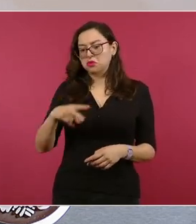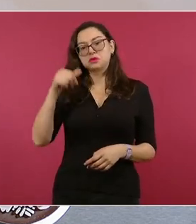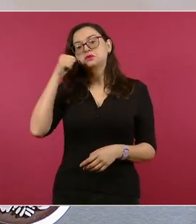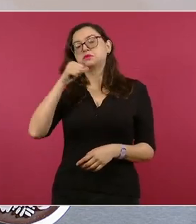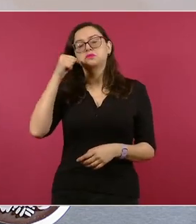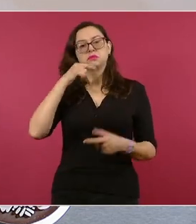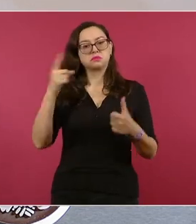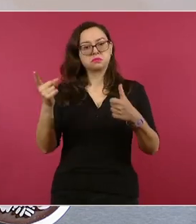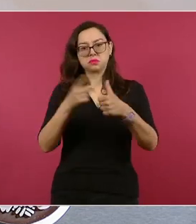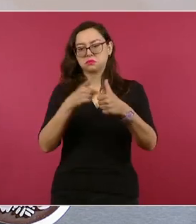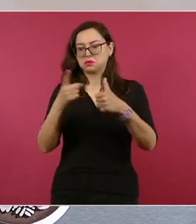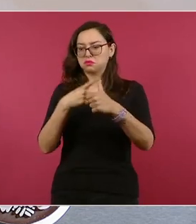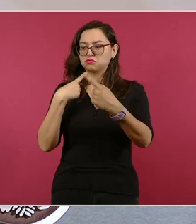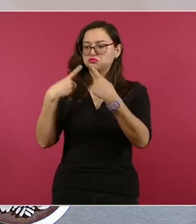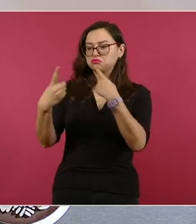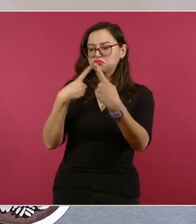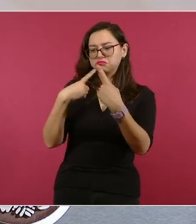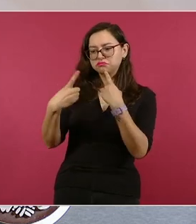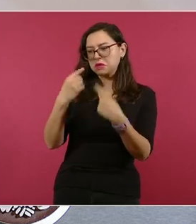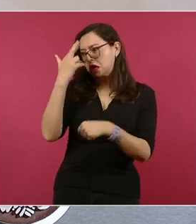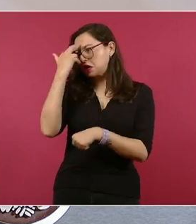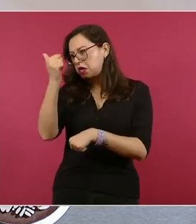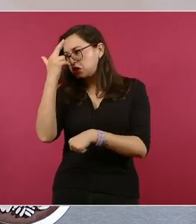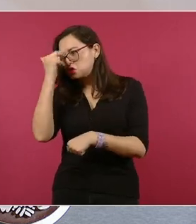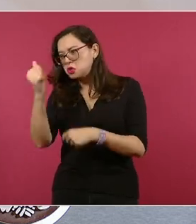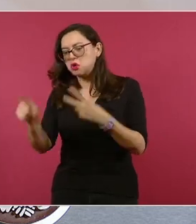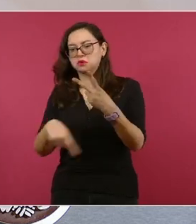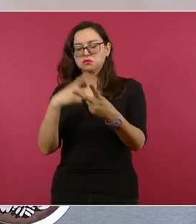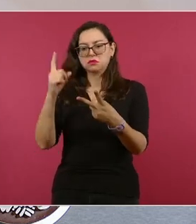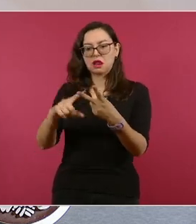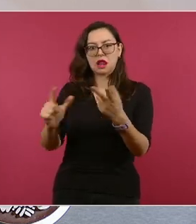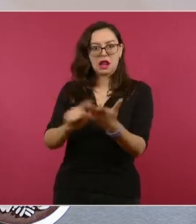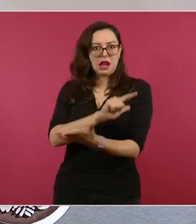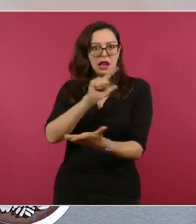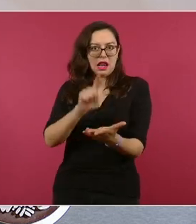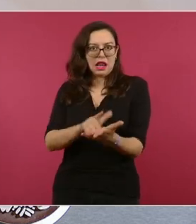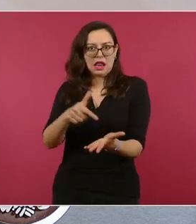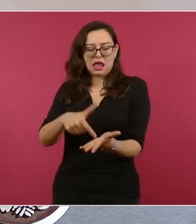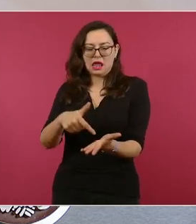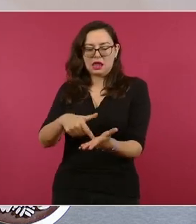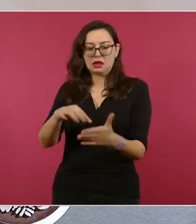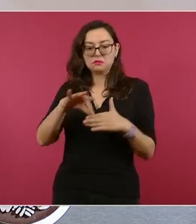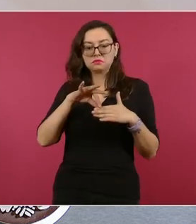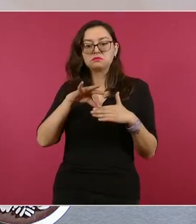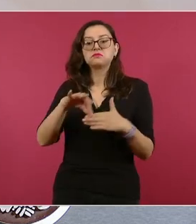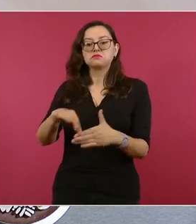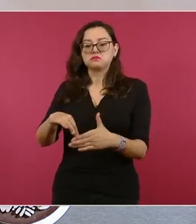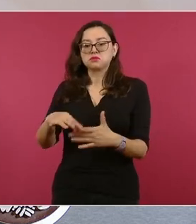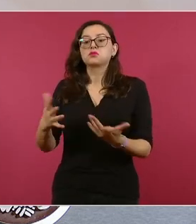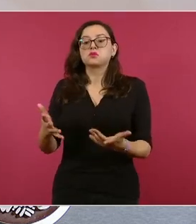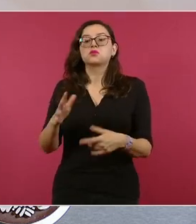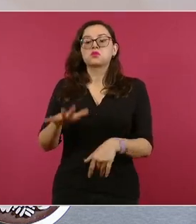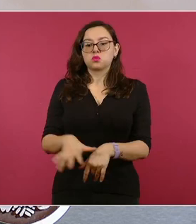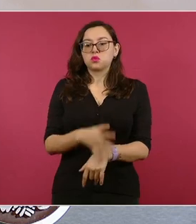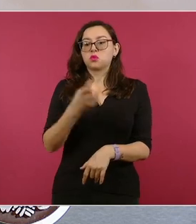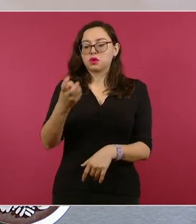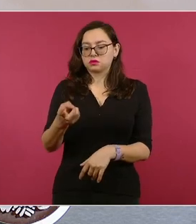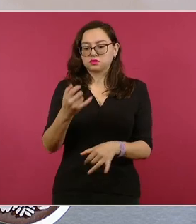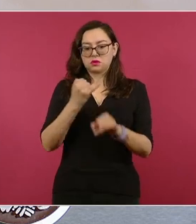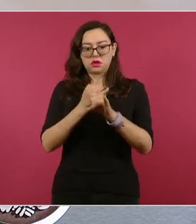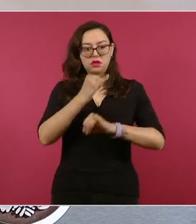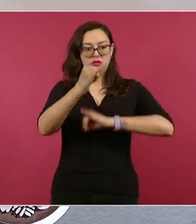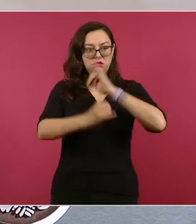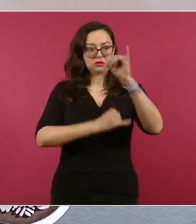es la ruta de nuestros pasos, la guía, el derecho. Es por eso que hoy, al amparo del ordenamiento jurídico